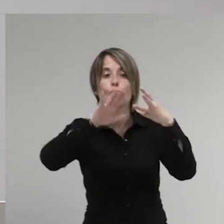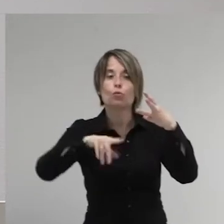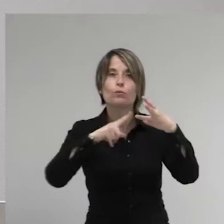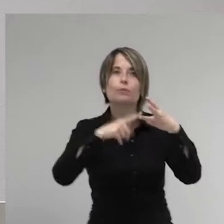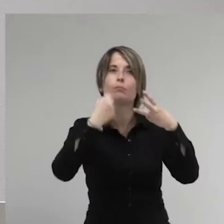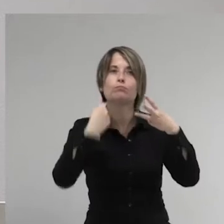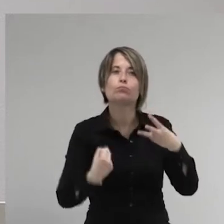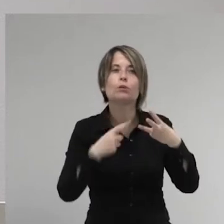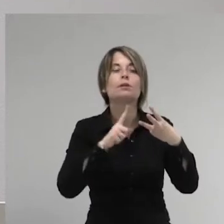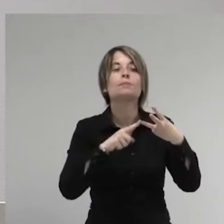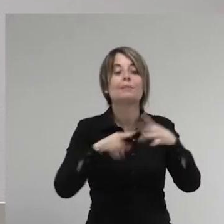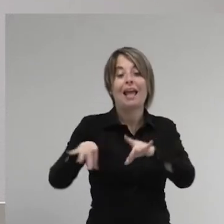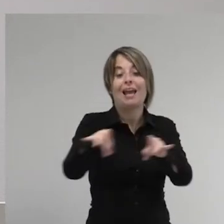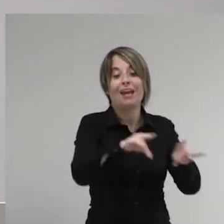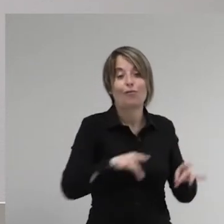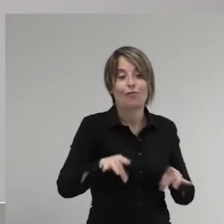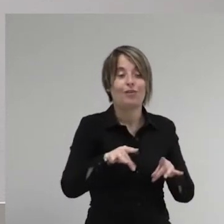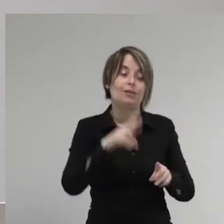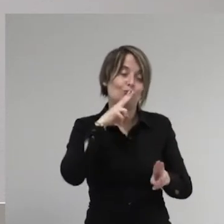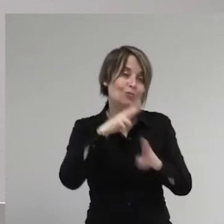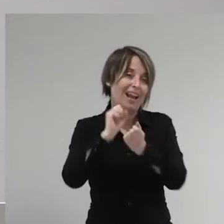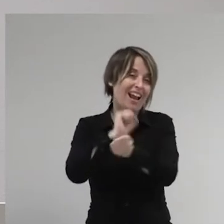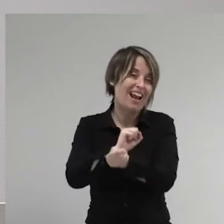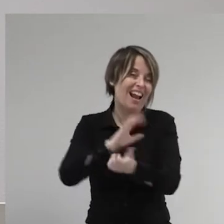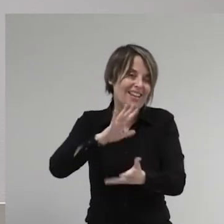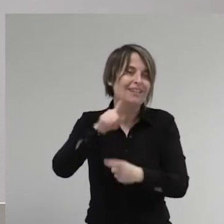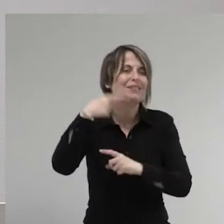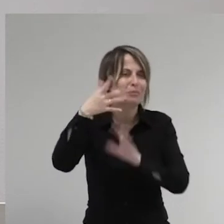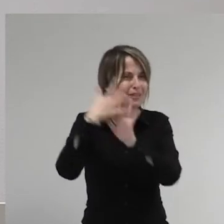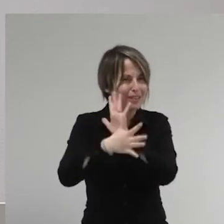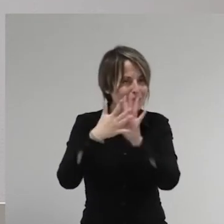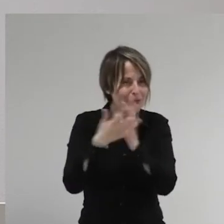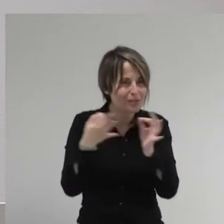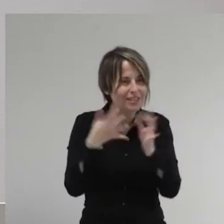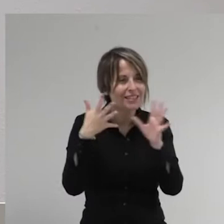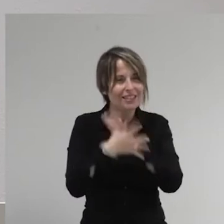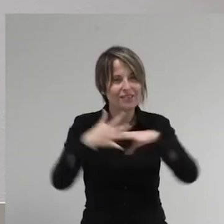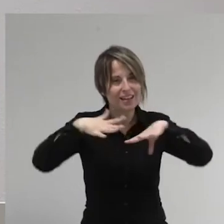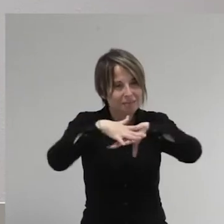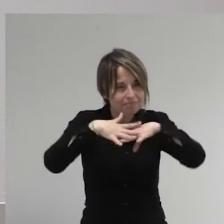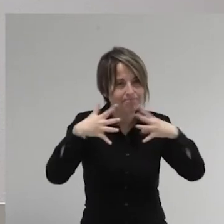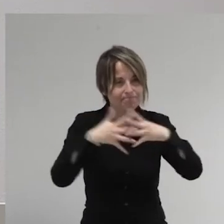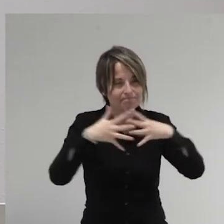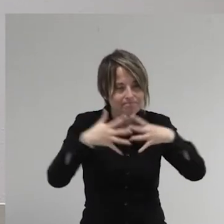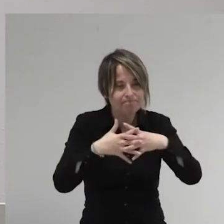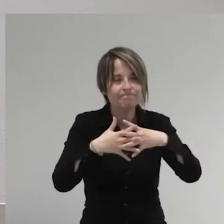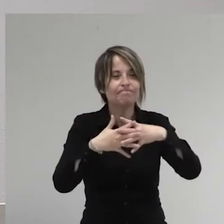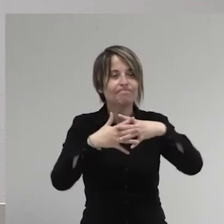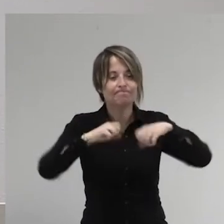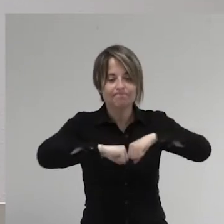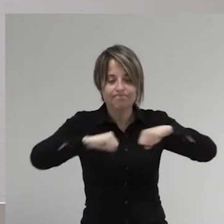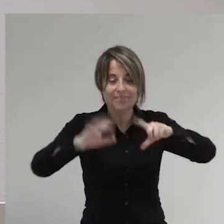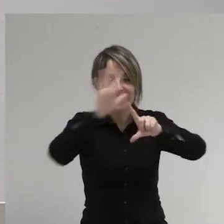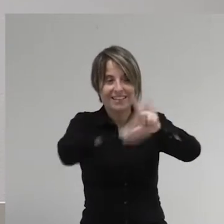que estas geografías carcelarias, que luego explicaré lo que son, conforman un entramado de mecanismos y dispositivos que el